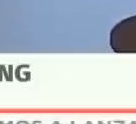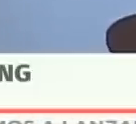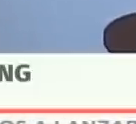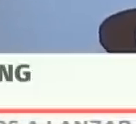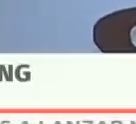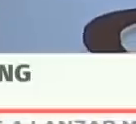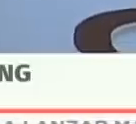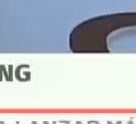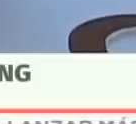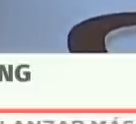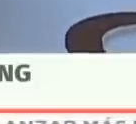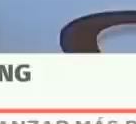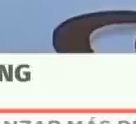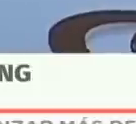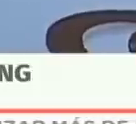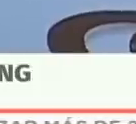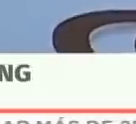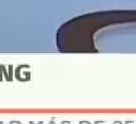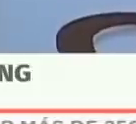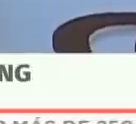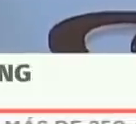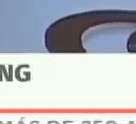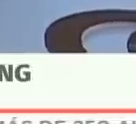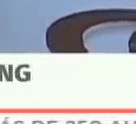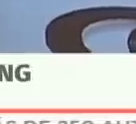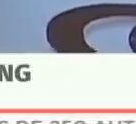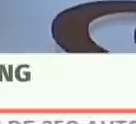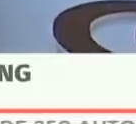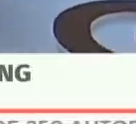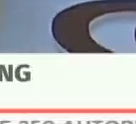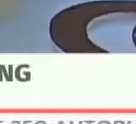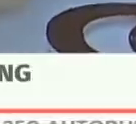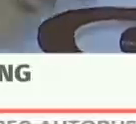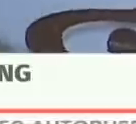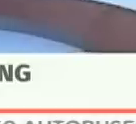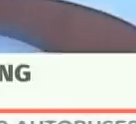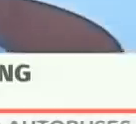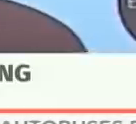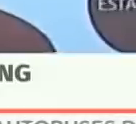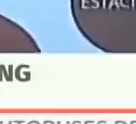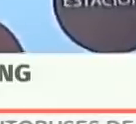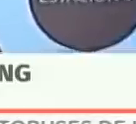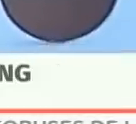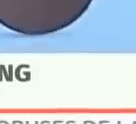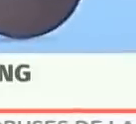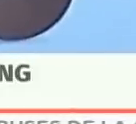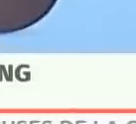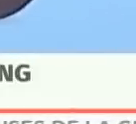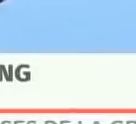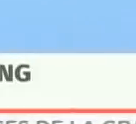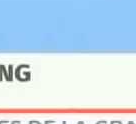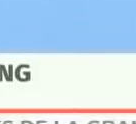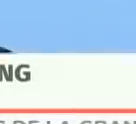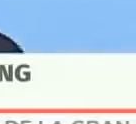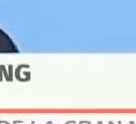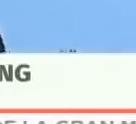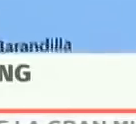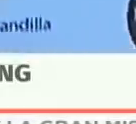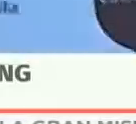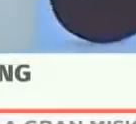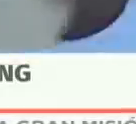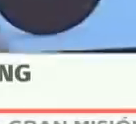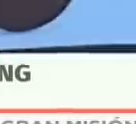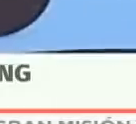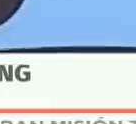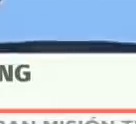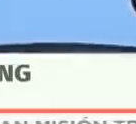de los materiales con una serie de estaciones, techo, cuero, soldadura, faldones, pletina, decoraciones, pasamanos, barandillas,